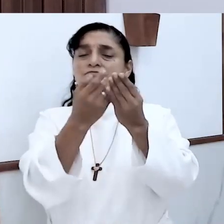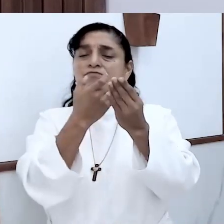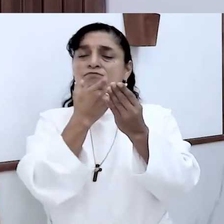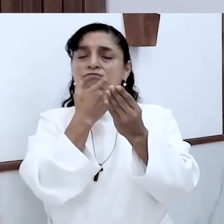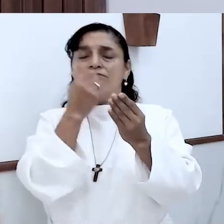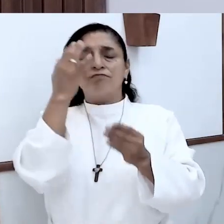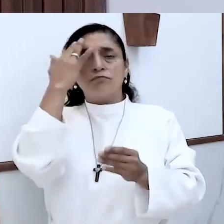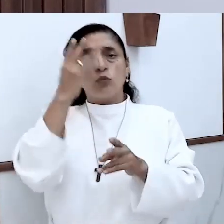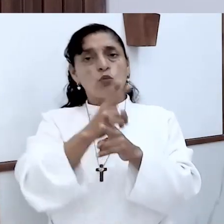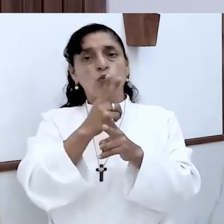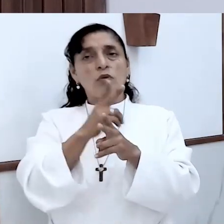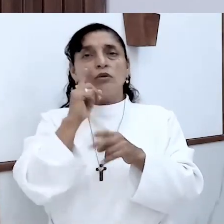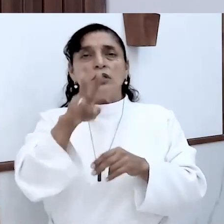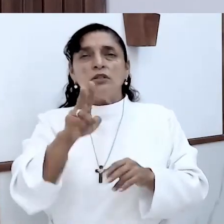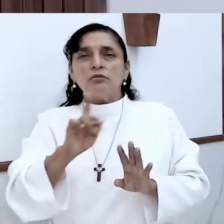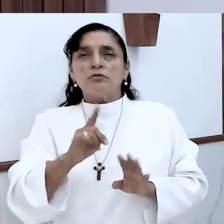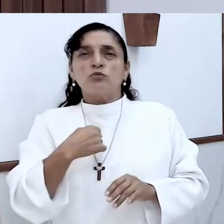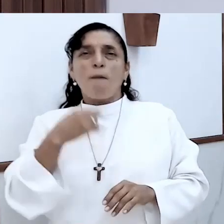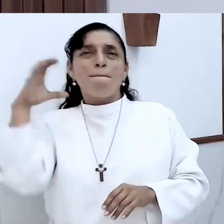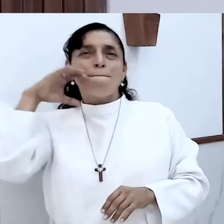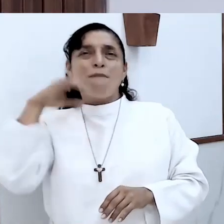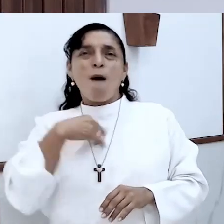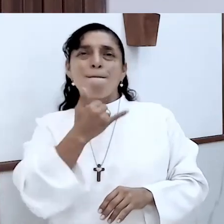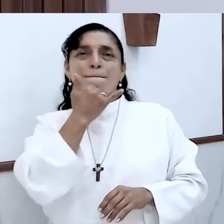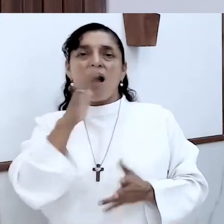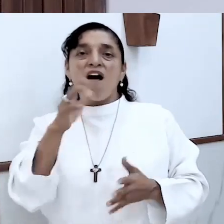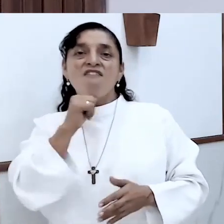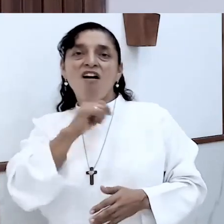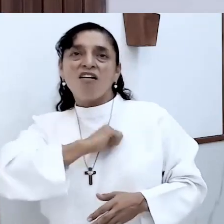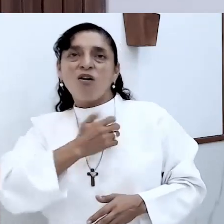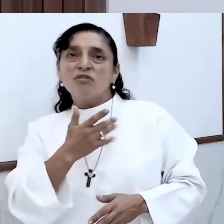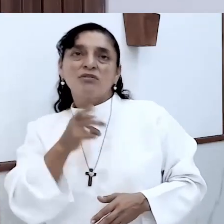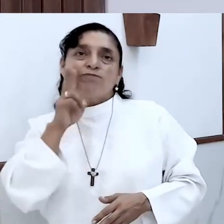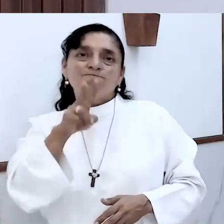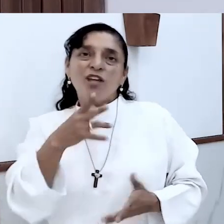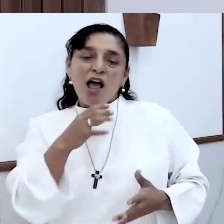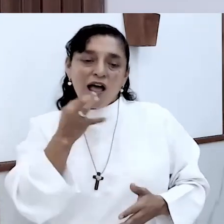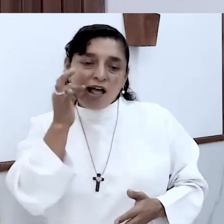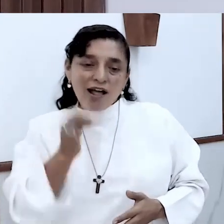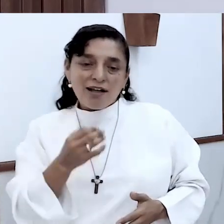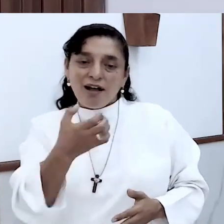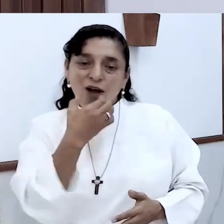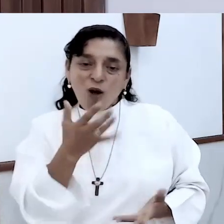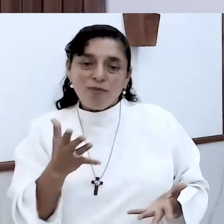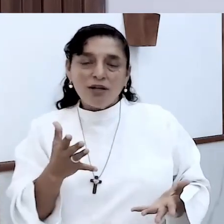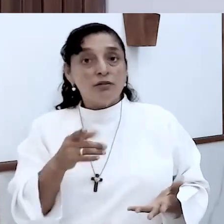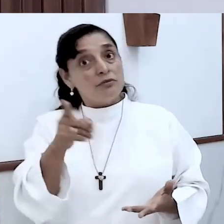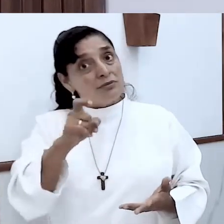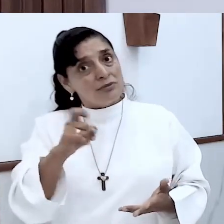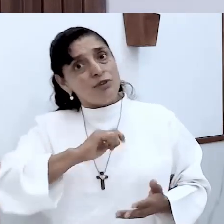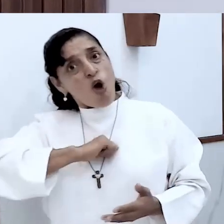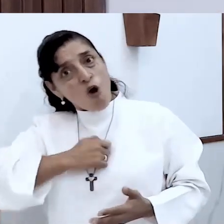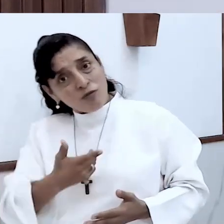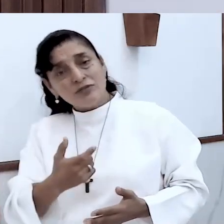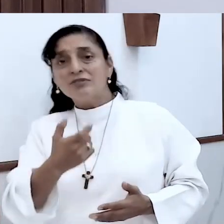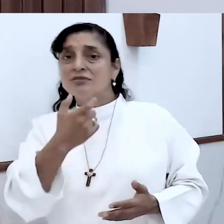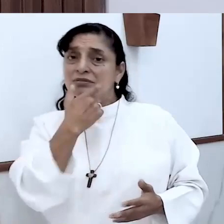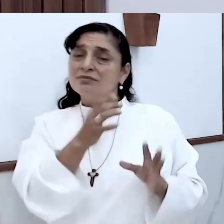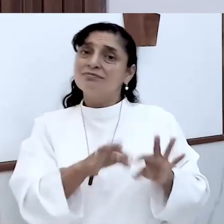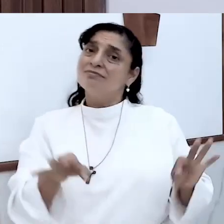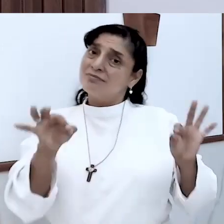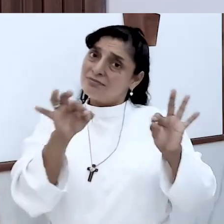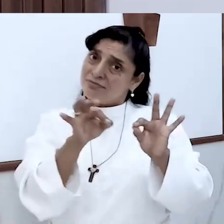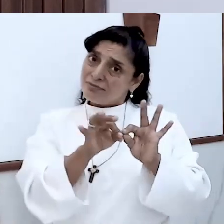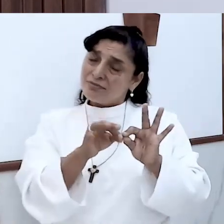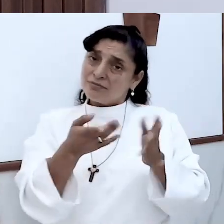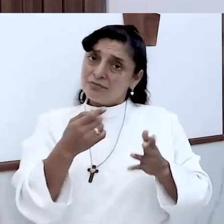nos quedemos de lejos como espectadores mirando y nada más. Por eso decimos que no basta la comunión